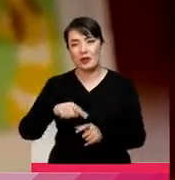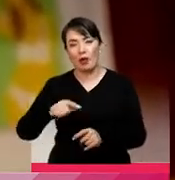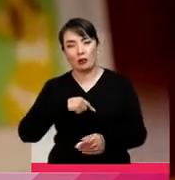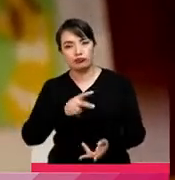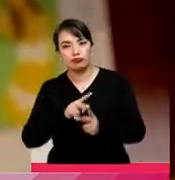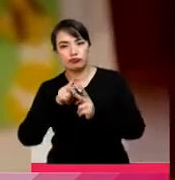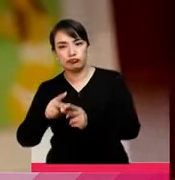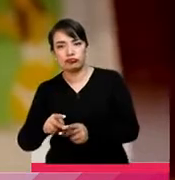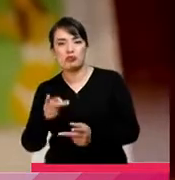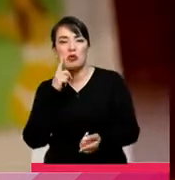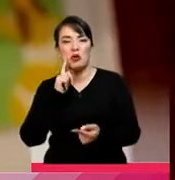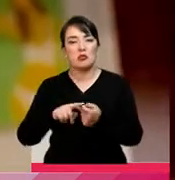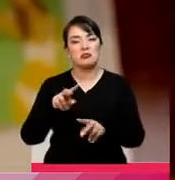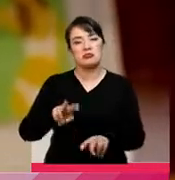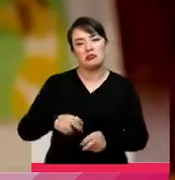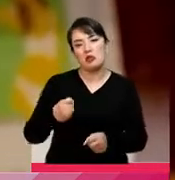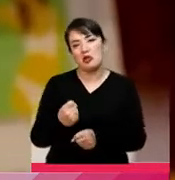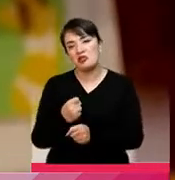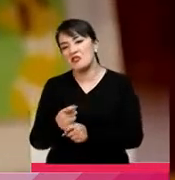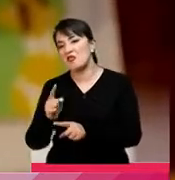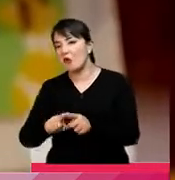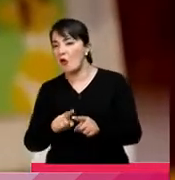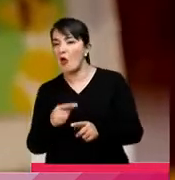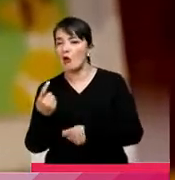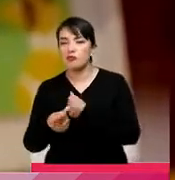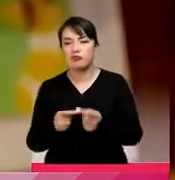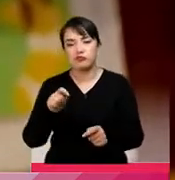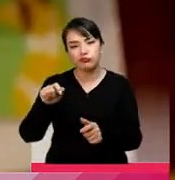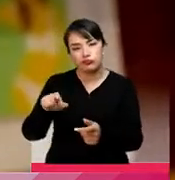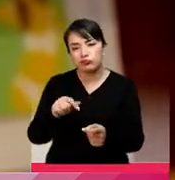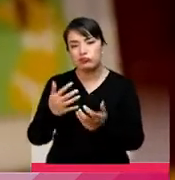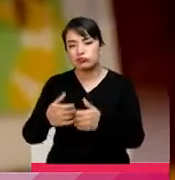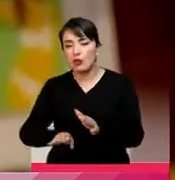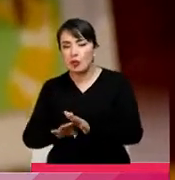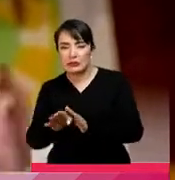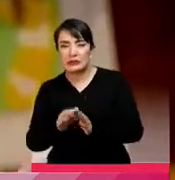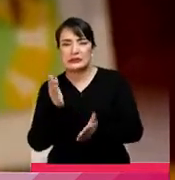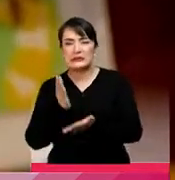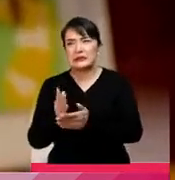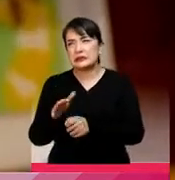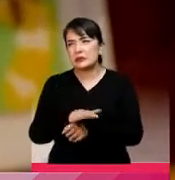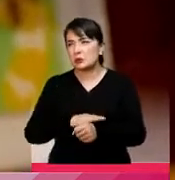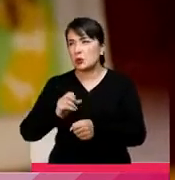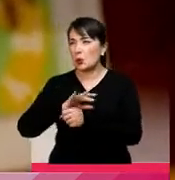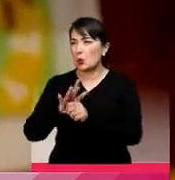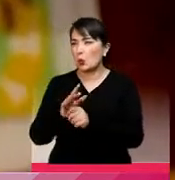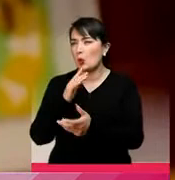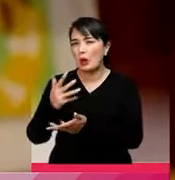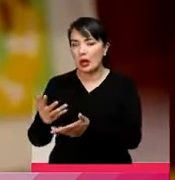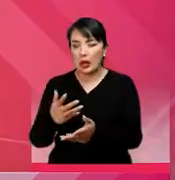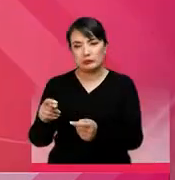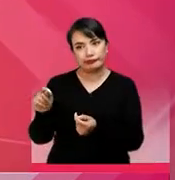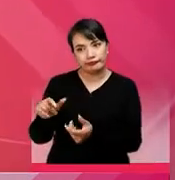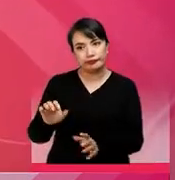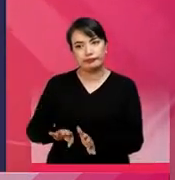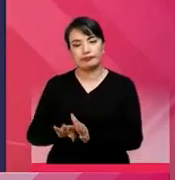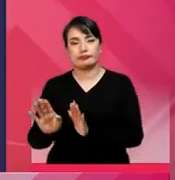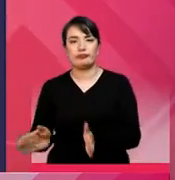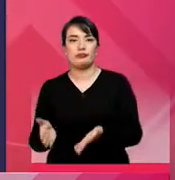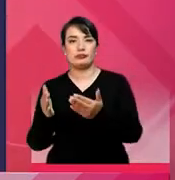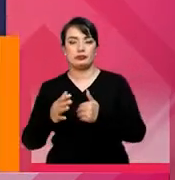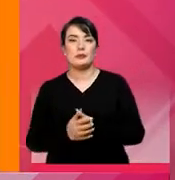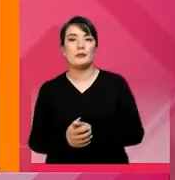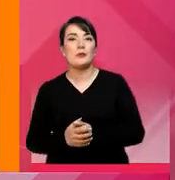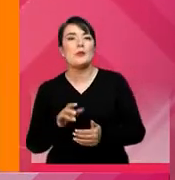capital de trabajo o en inversión para mitigar todos esos efectos que han tenido por la pandemia que tenemos en curso los recursos